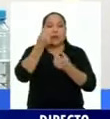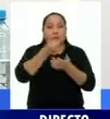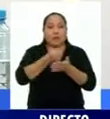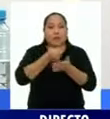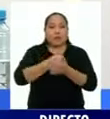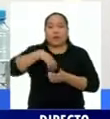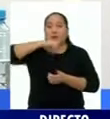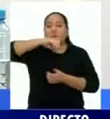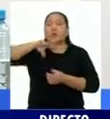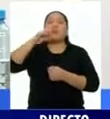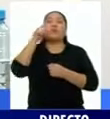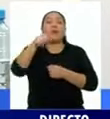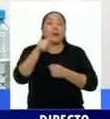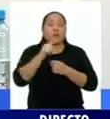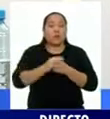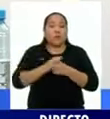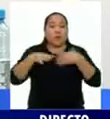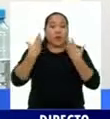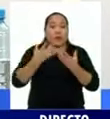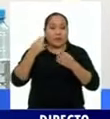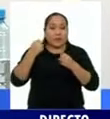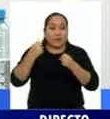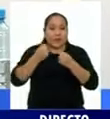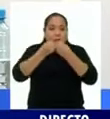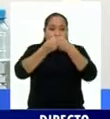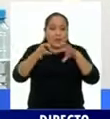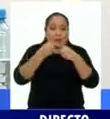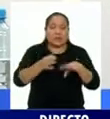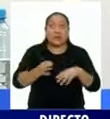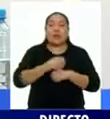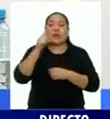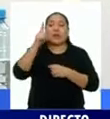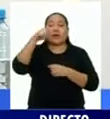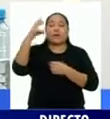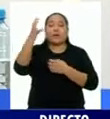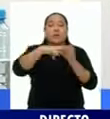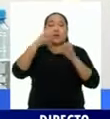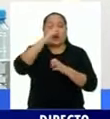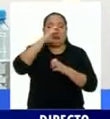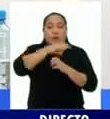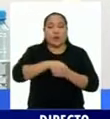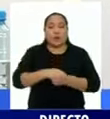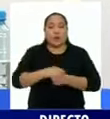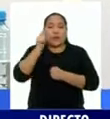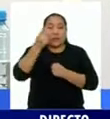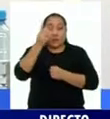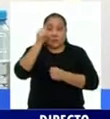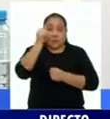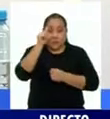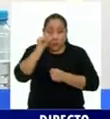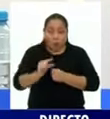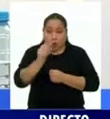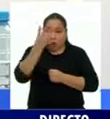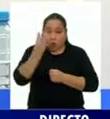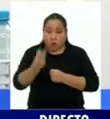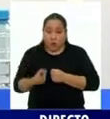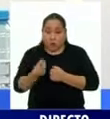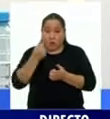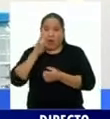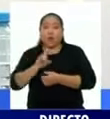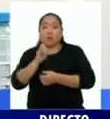gastar hay que recaudar. Si recaudamos poco, gastamos poco. Si queremos gastar más, dime